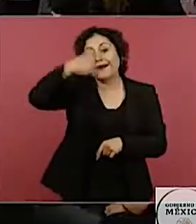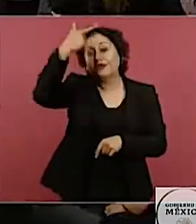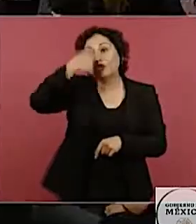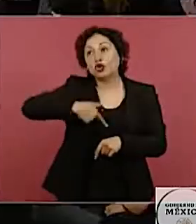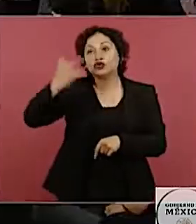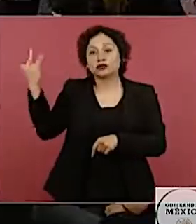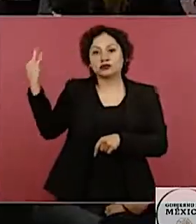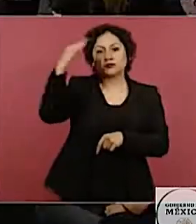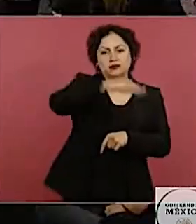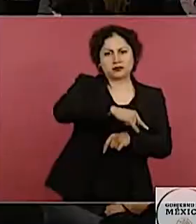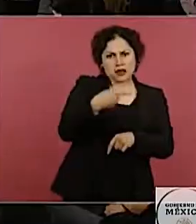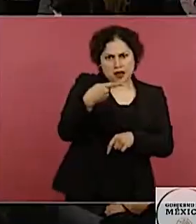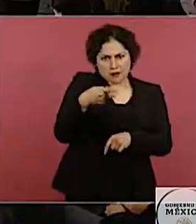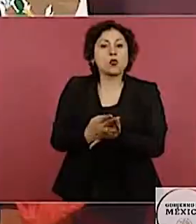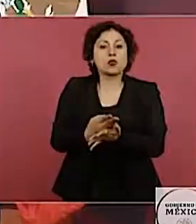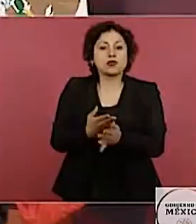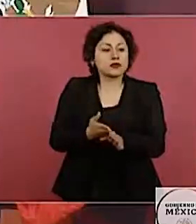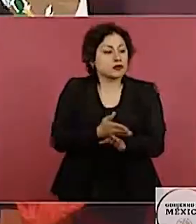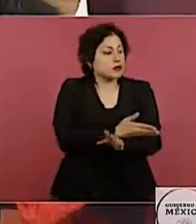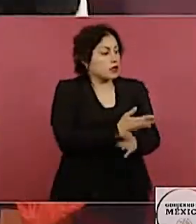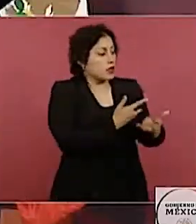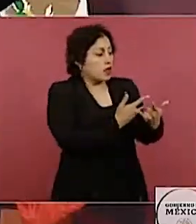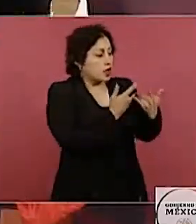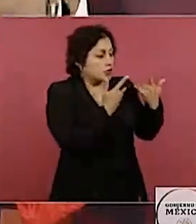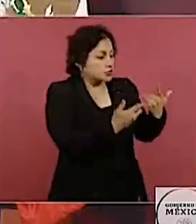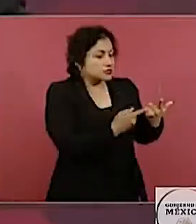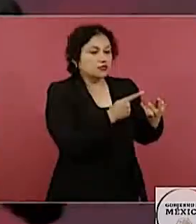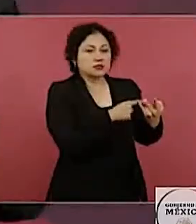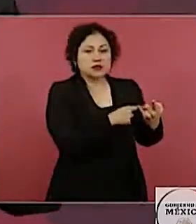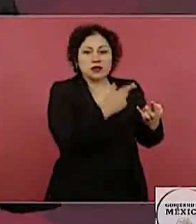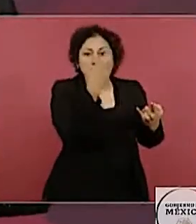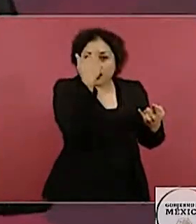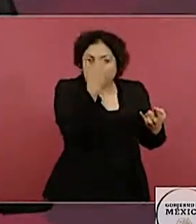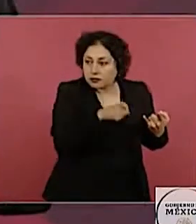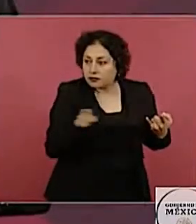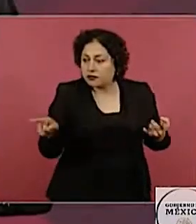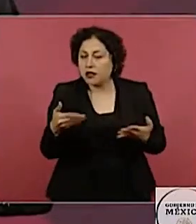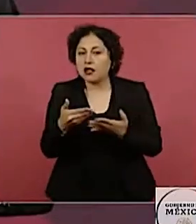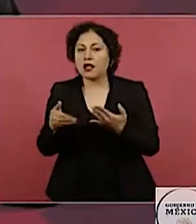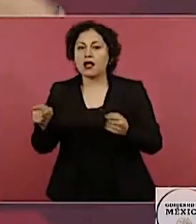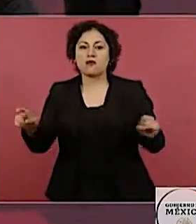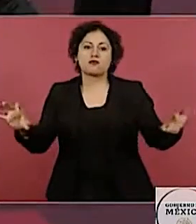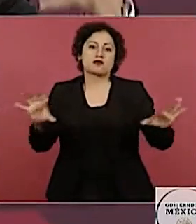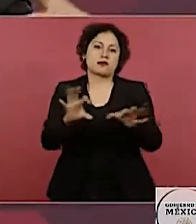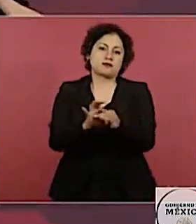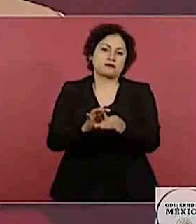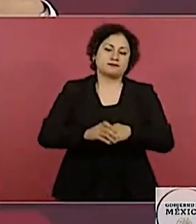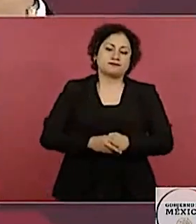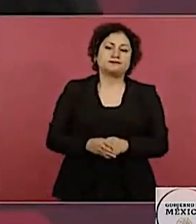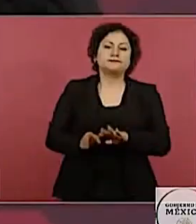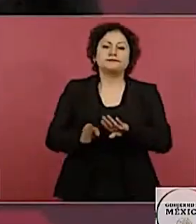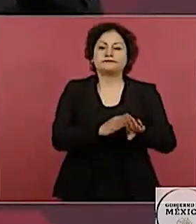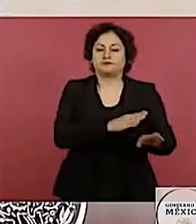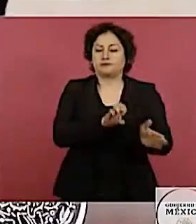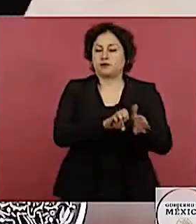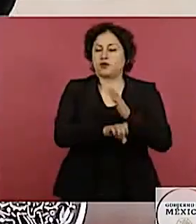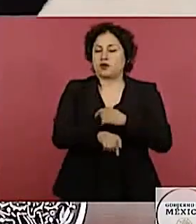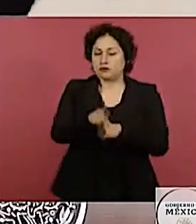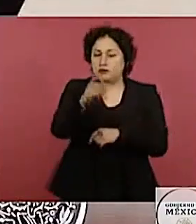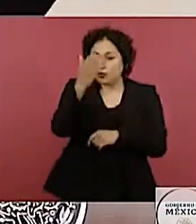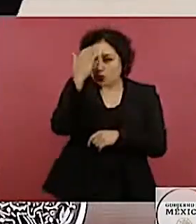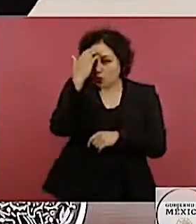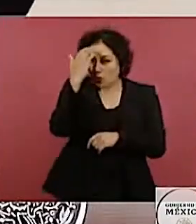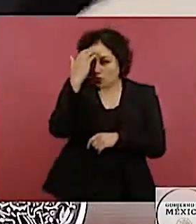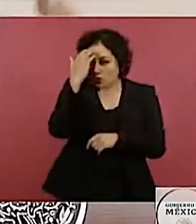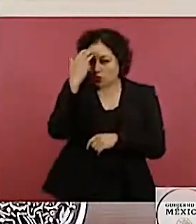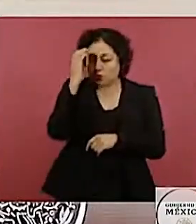A qué H va Mañana presidente con Salinas así como nadie se había atrevido a